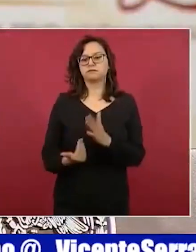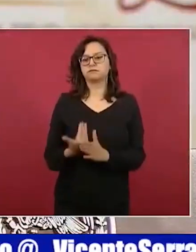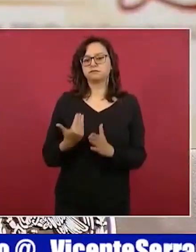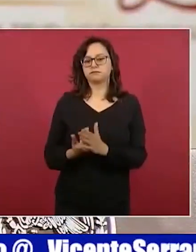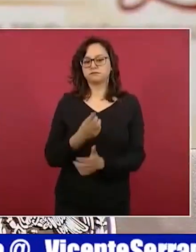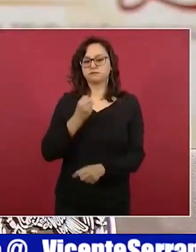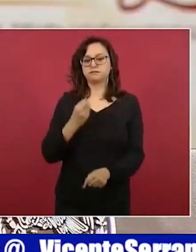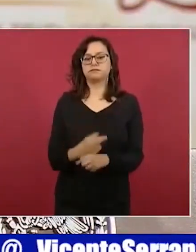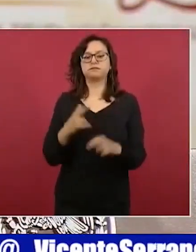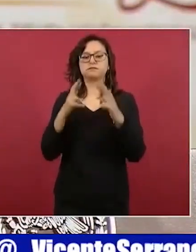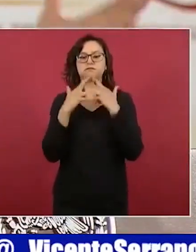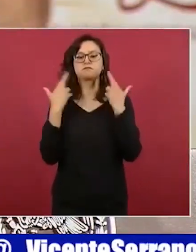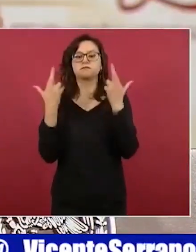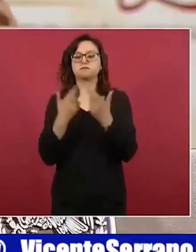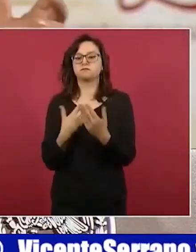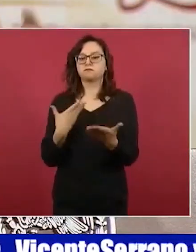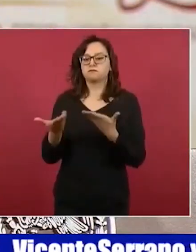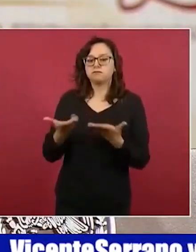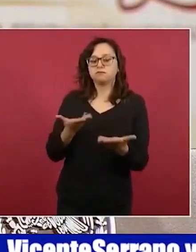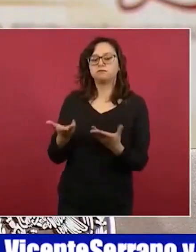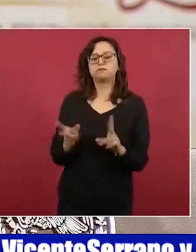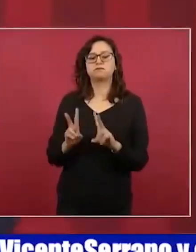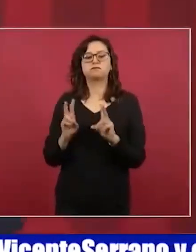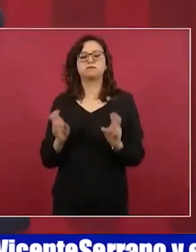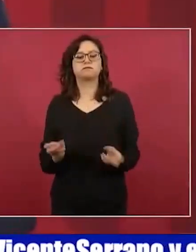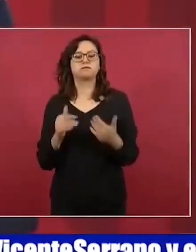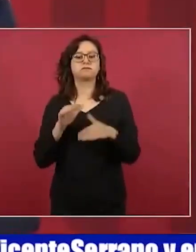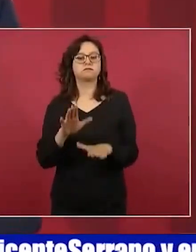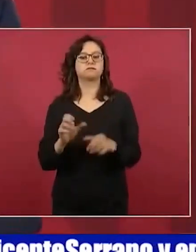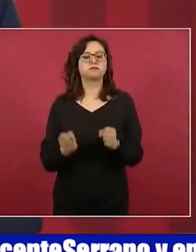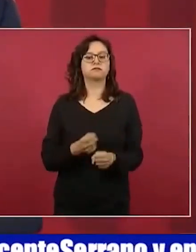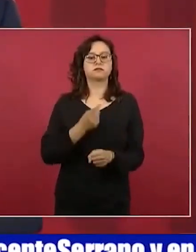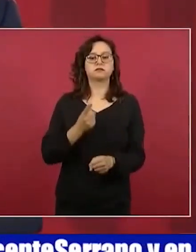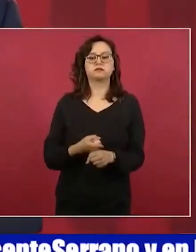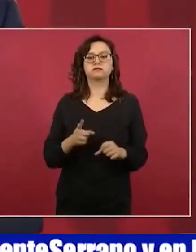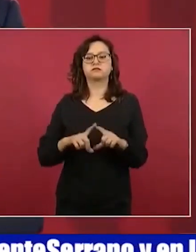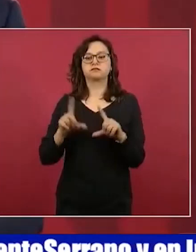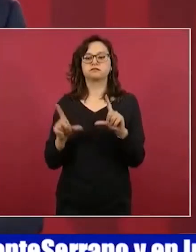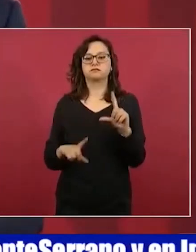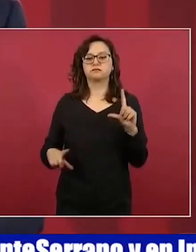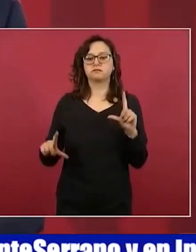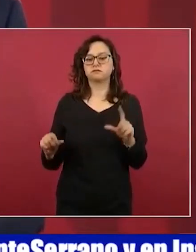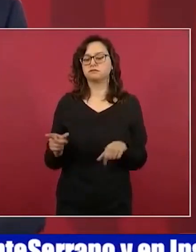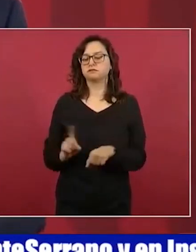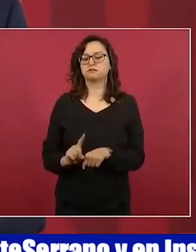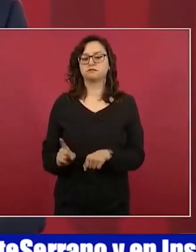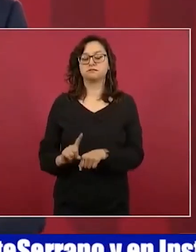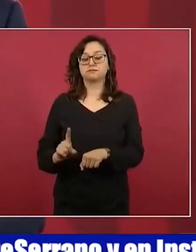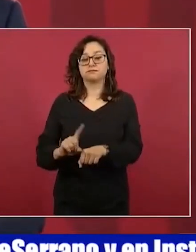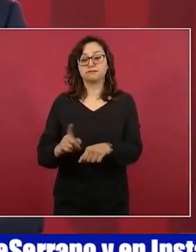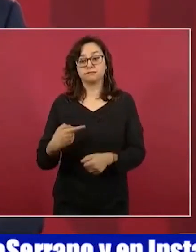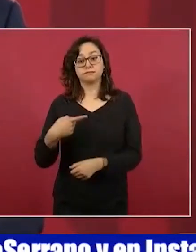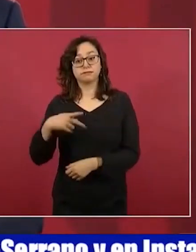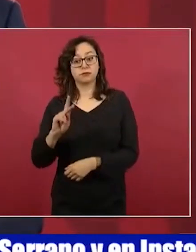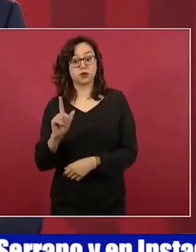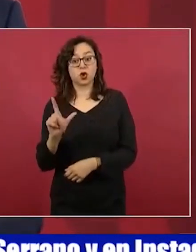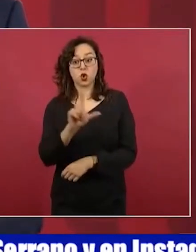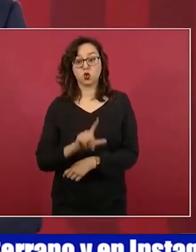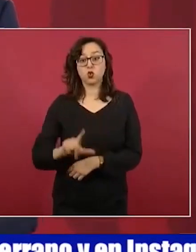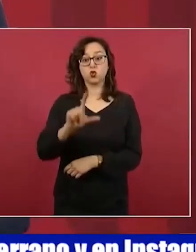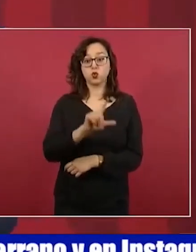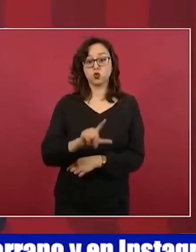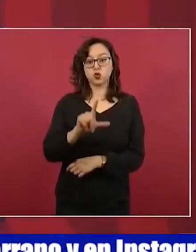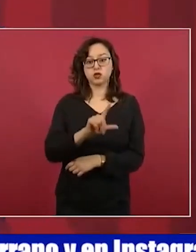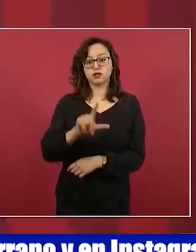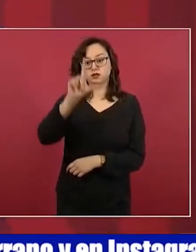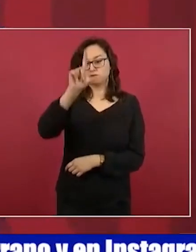las tropelías, las irregularidades allá en Xcaret, se intensificó la campaña contra el Tren Maya.